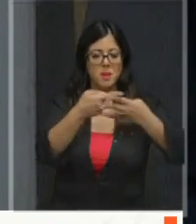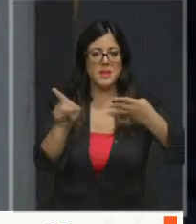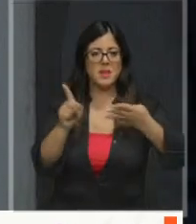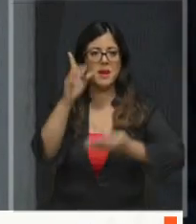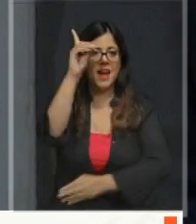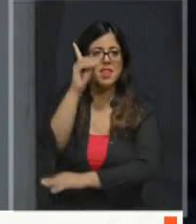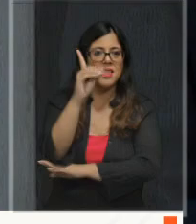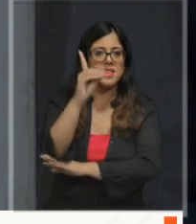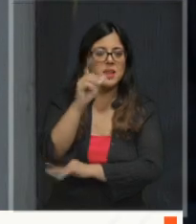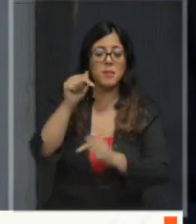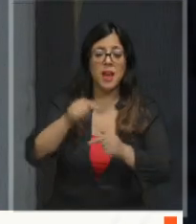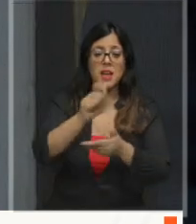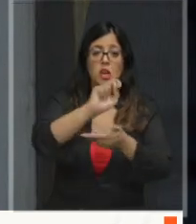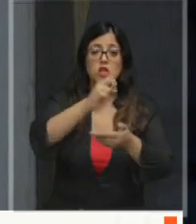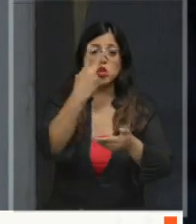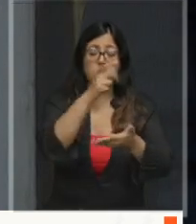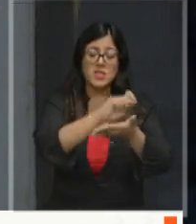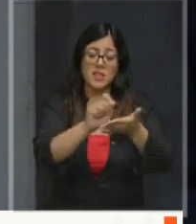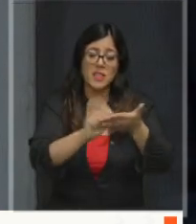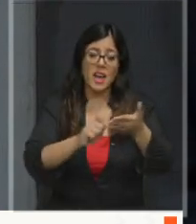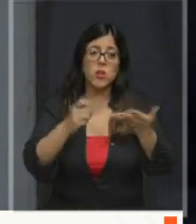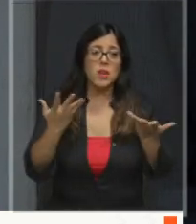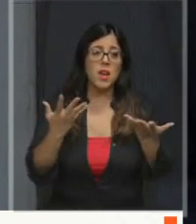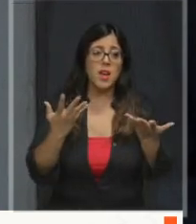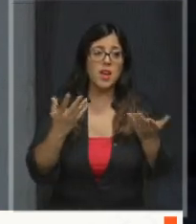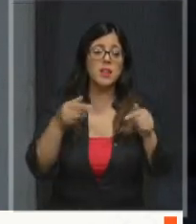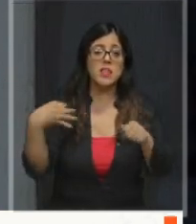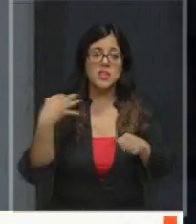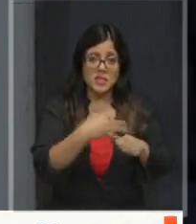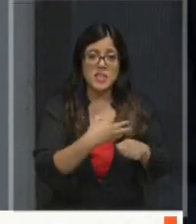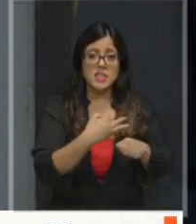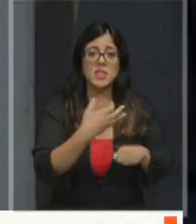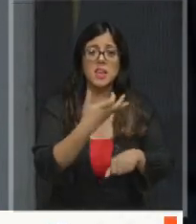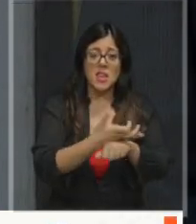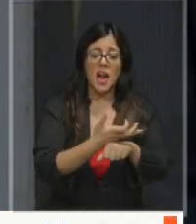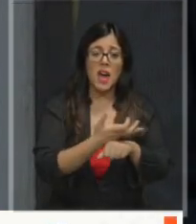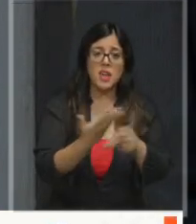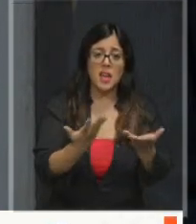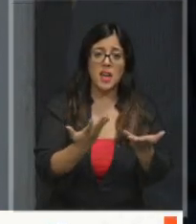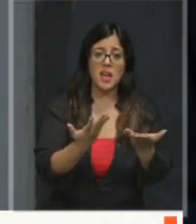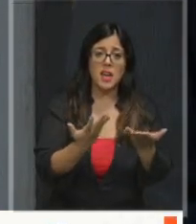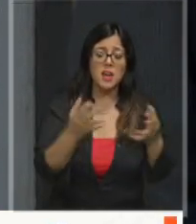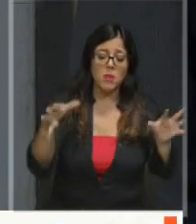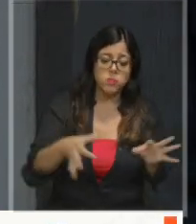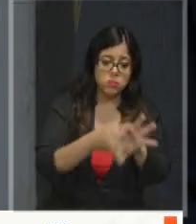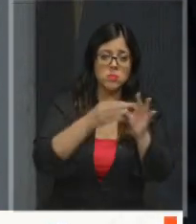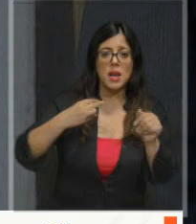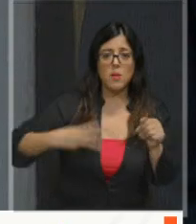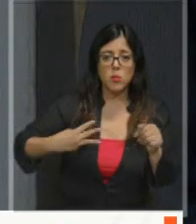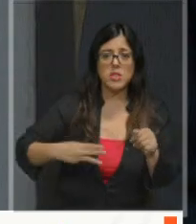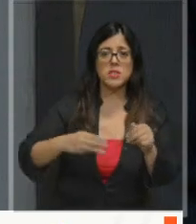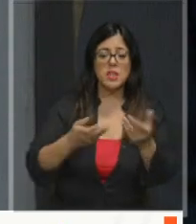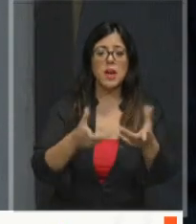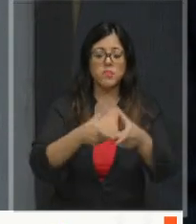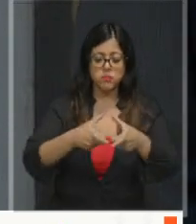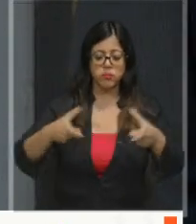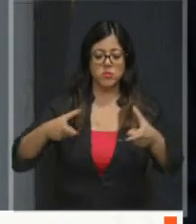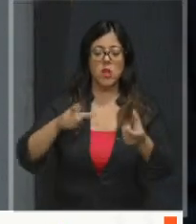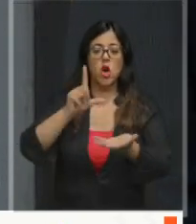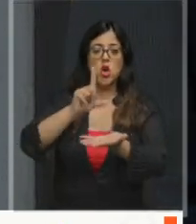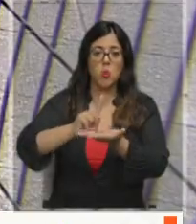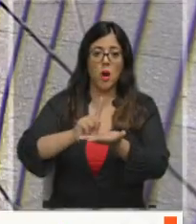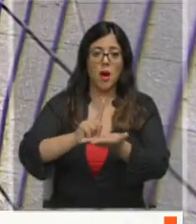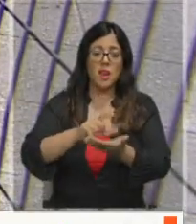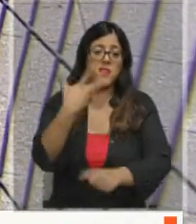subsecretario de Redes anunció que hay recursos adicionales para los municipios, se está trabajando con ellos para que amplíen los puntos de vacunación. Y también el horario